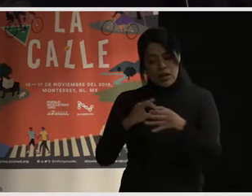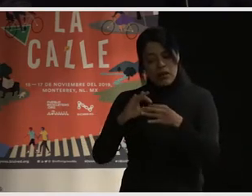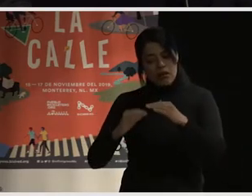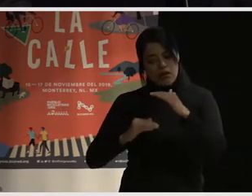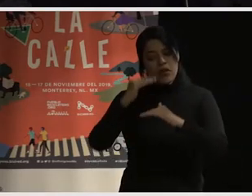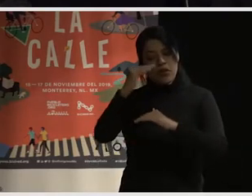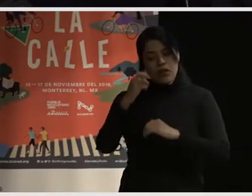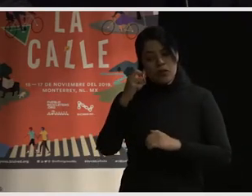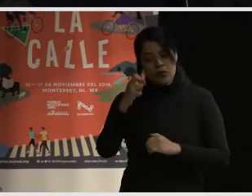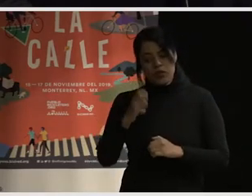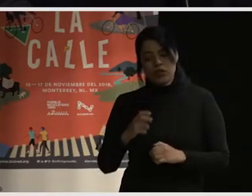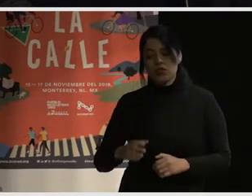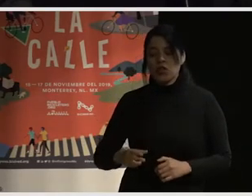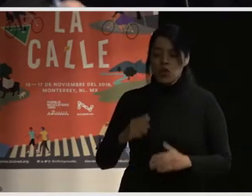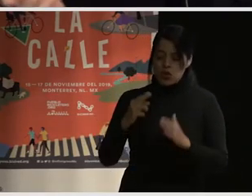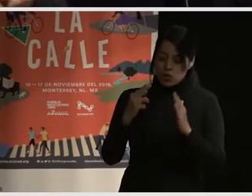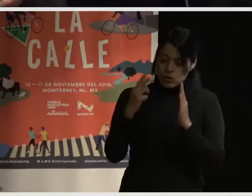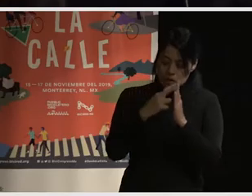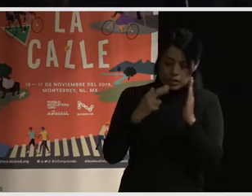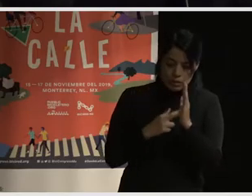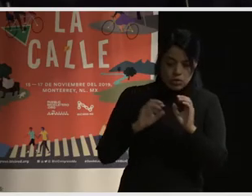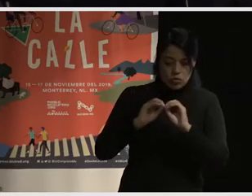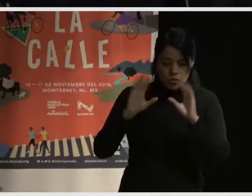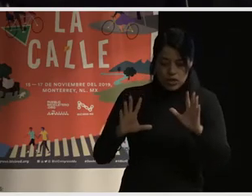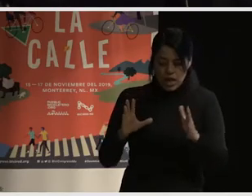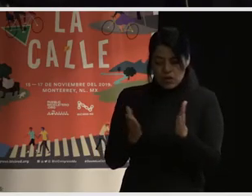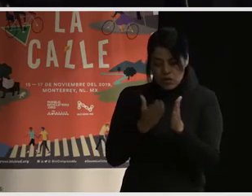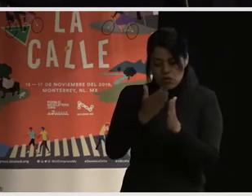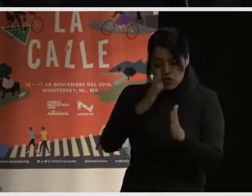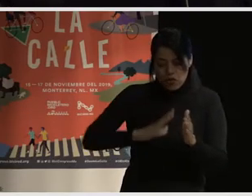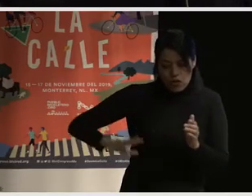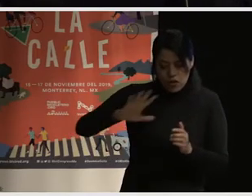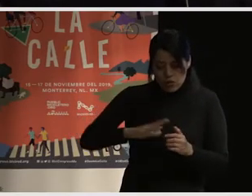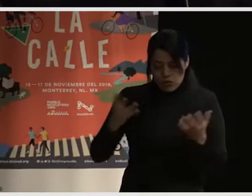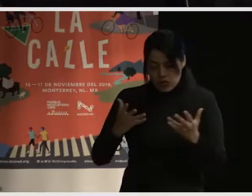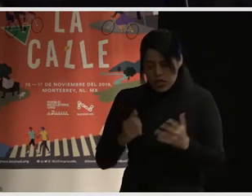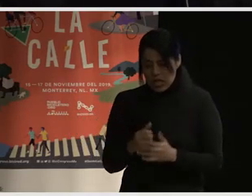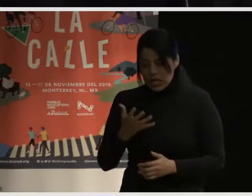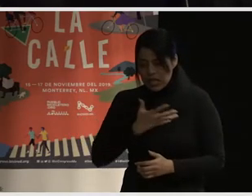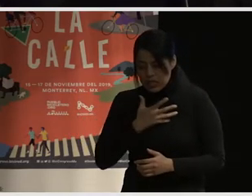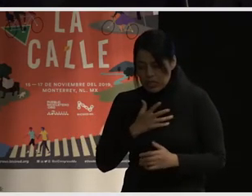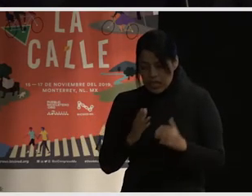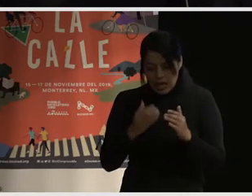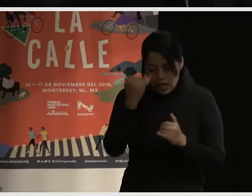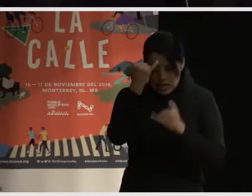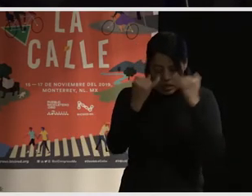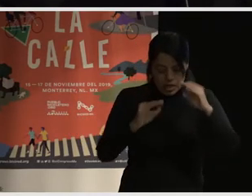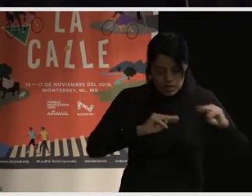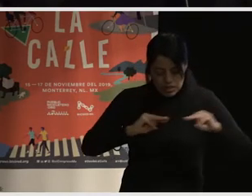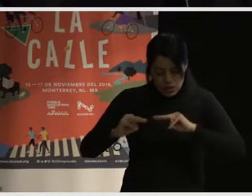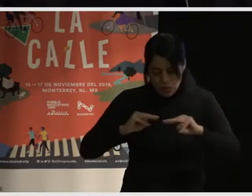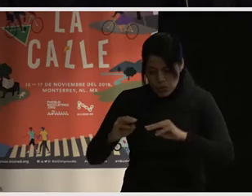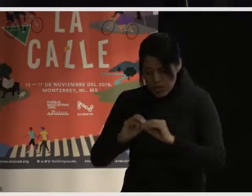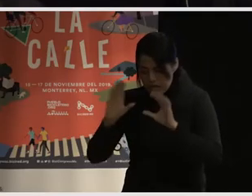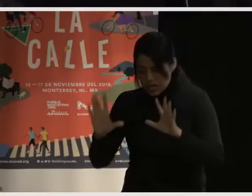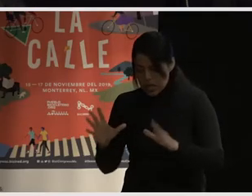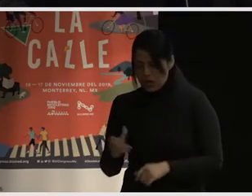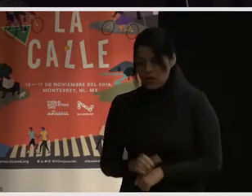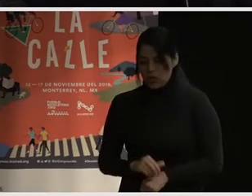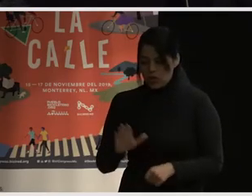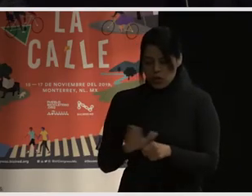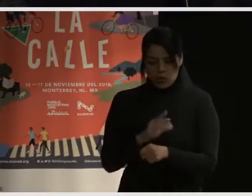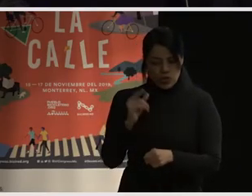como comprometimos generando normativa muy clara que cada obra del municipio que se haga tendrá que tener estos componentes de movilidad porque ahora si no te